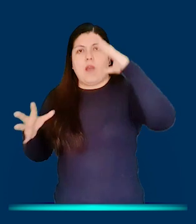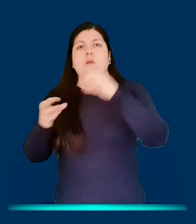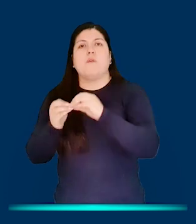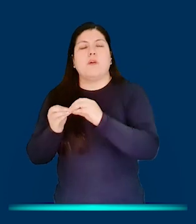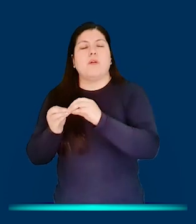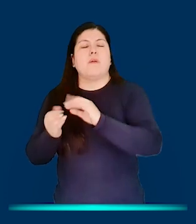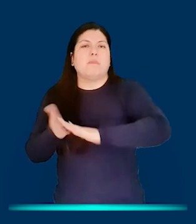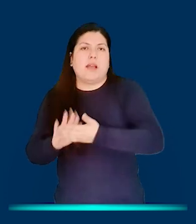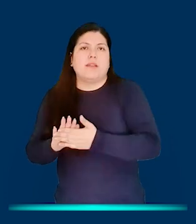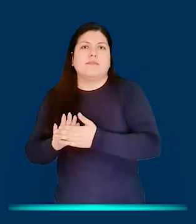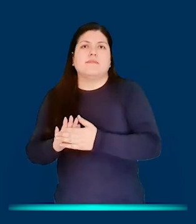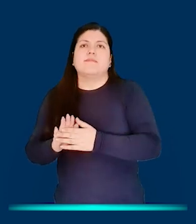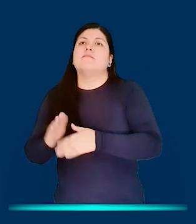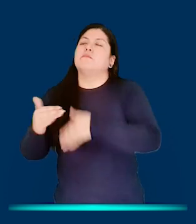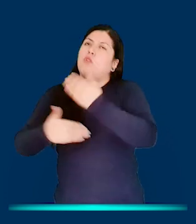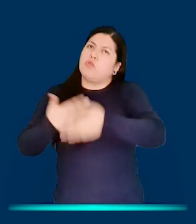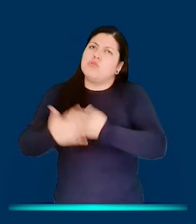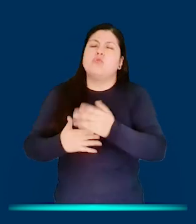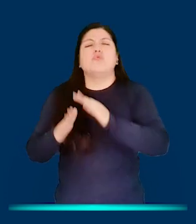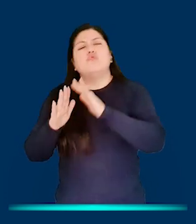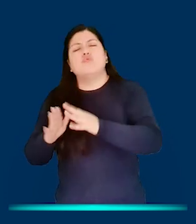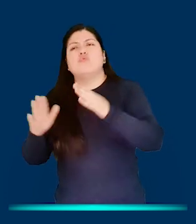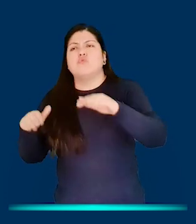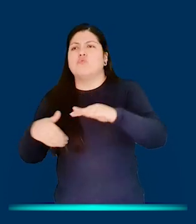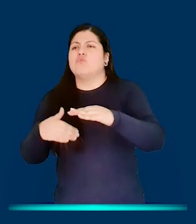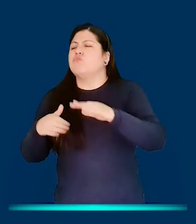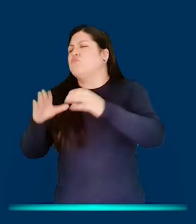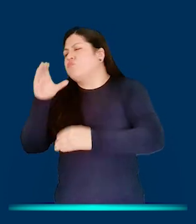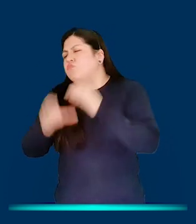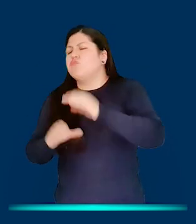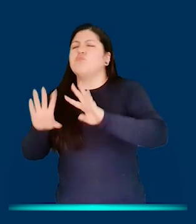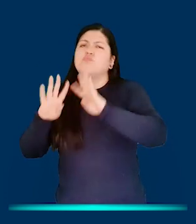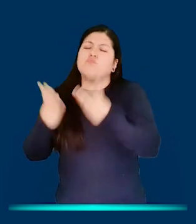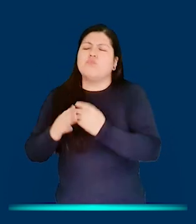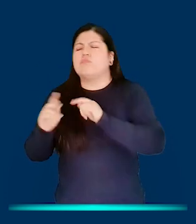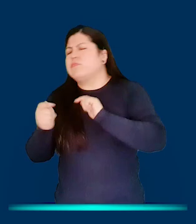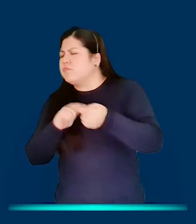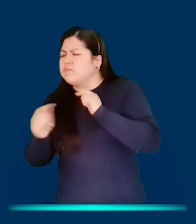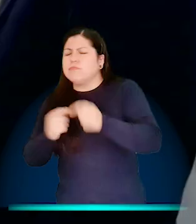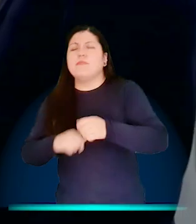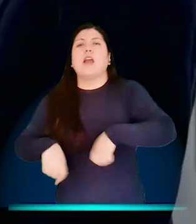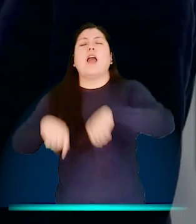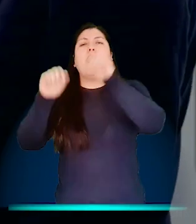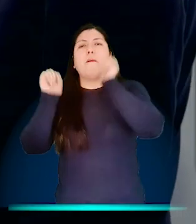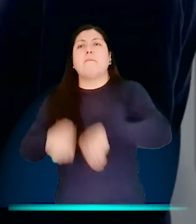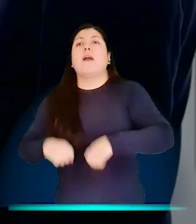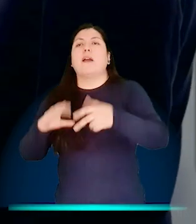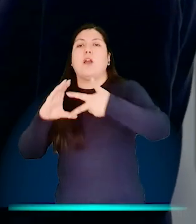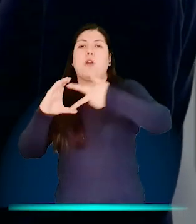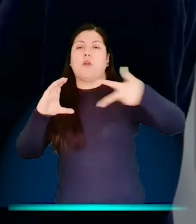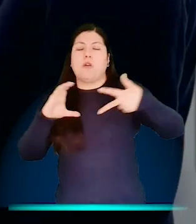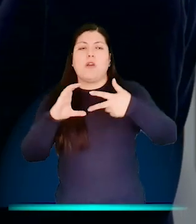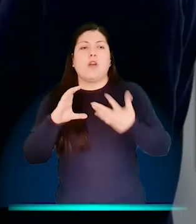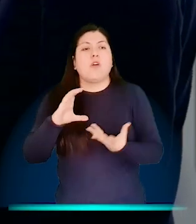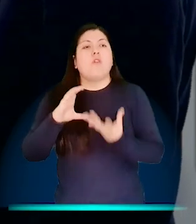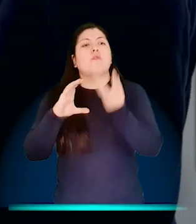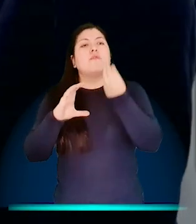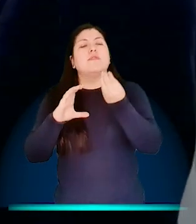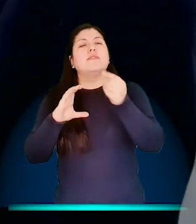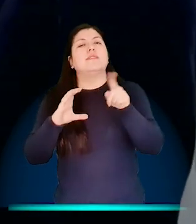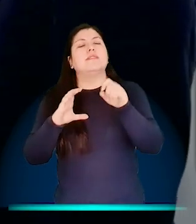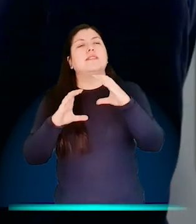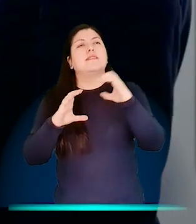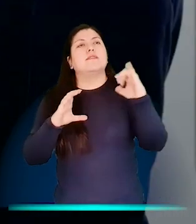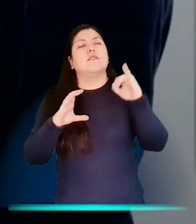crea estas 16 curules adicionales, es la consecuencia de este acuerdo, que tuvo varios ires y venires en el Congreso de la República,